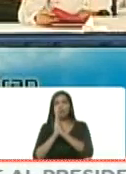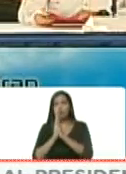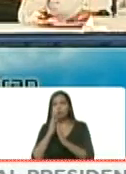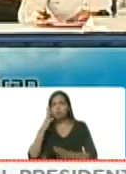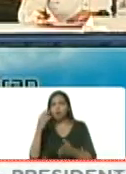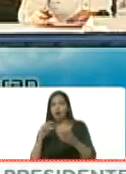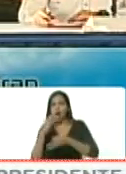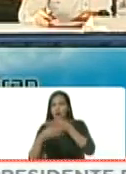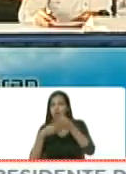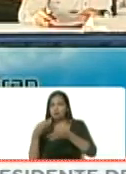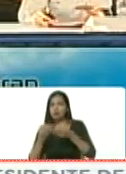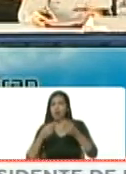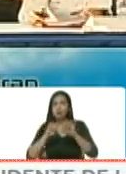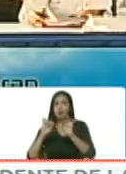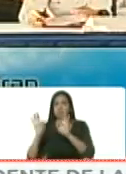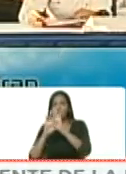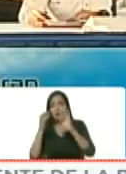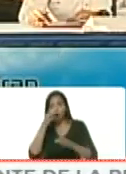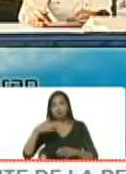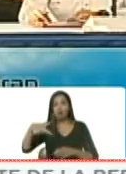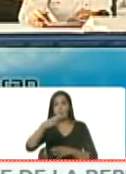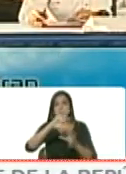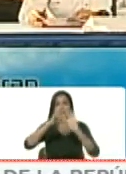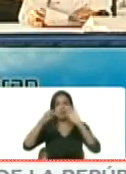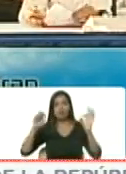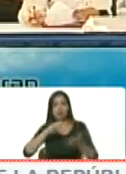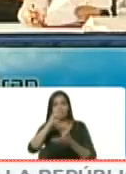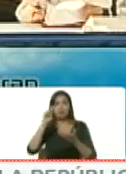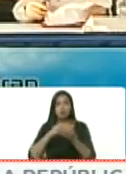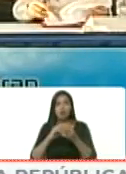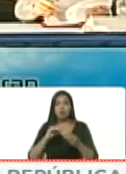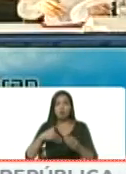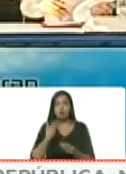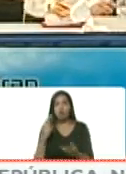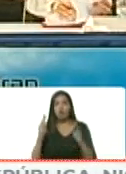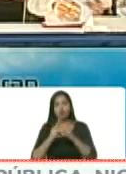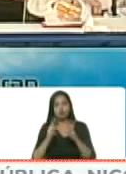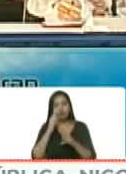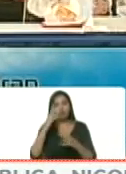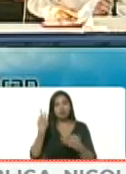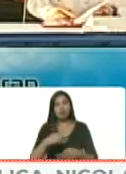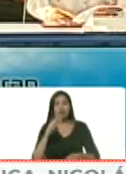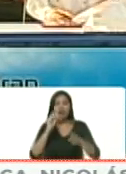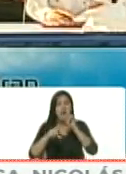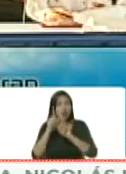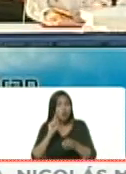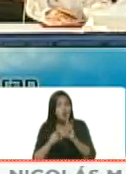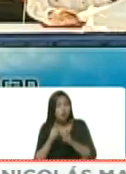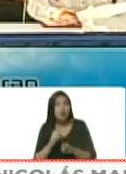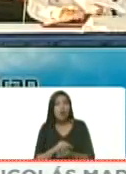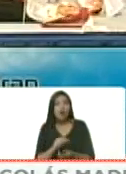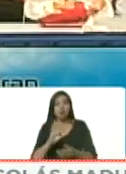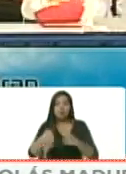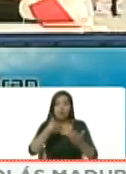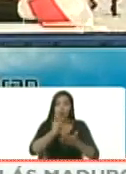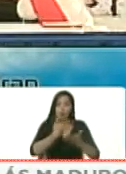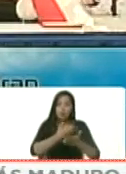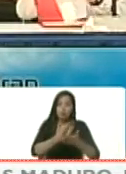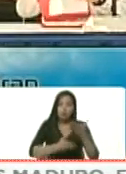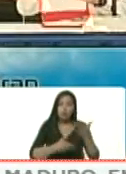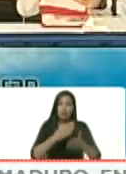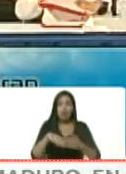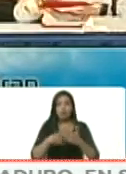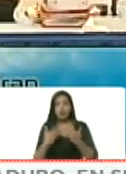vamos a formularlas para que nuestro pueblo en cadena nacional de radio y televisión conozca algunas de las propuestas que han